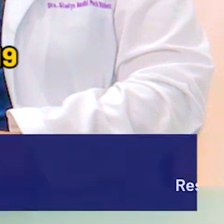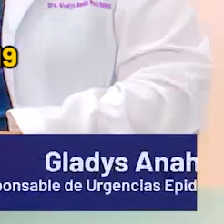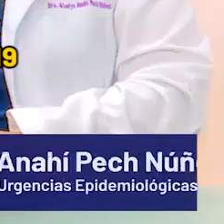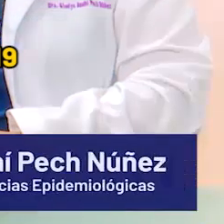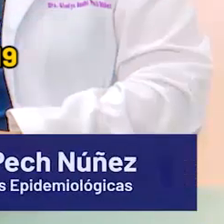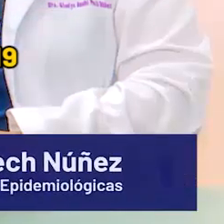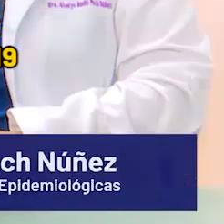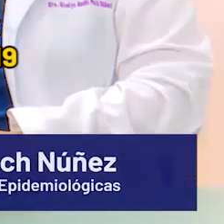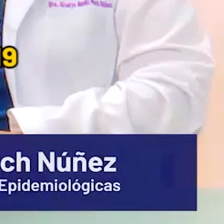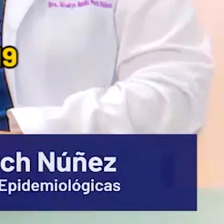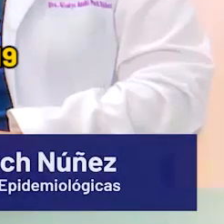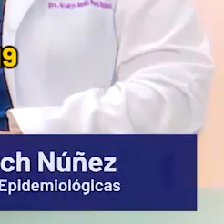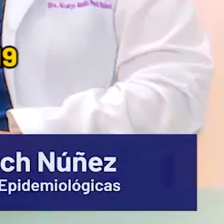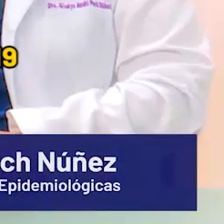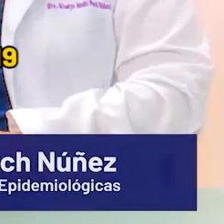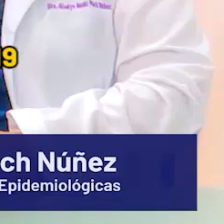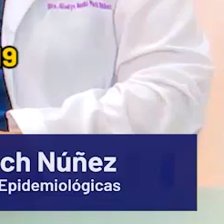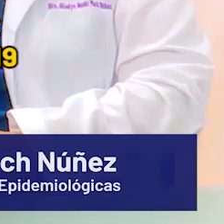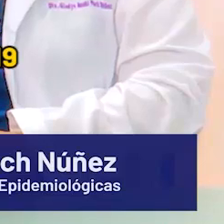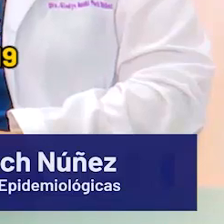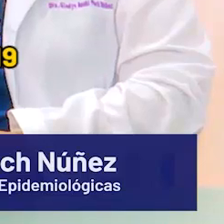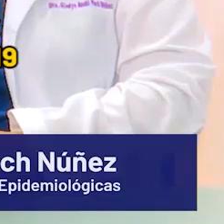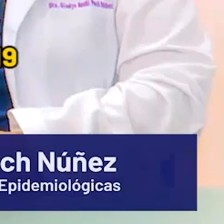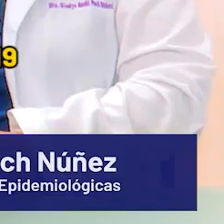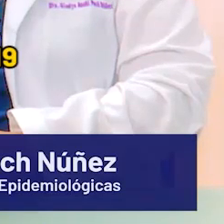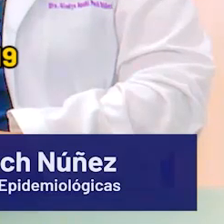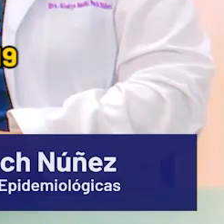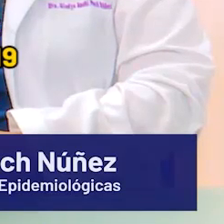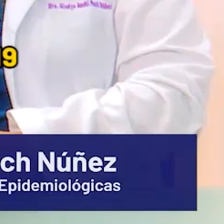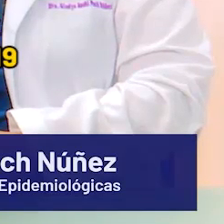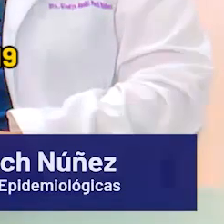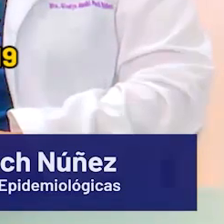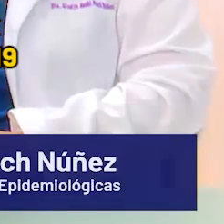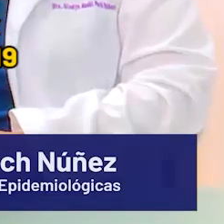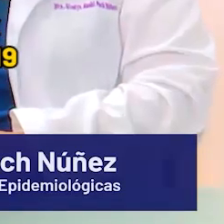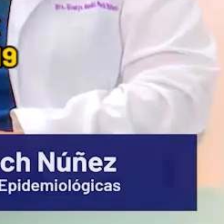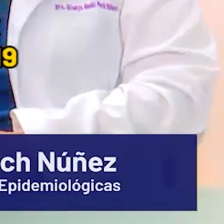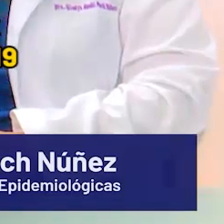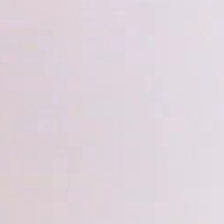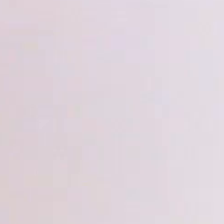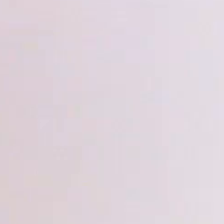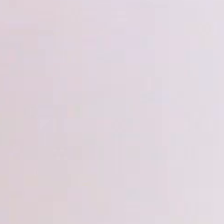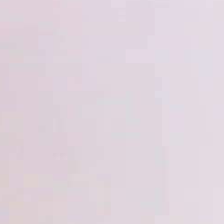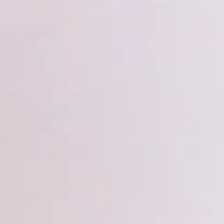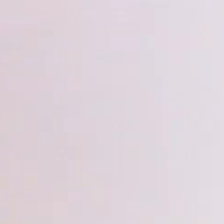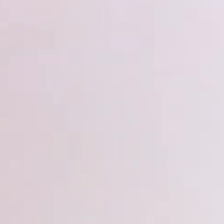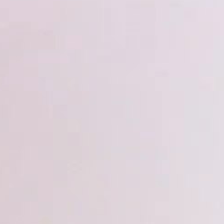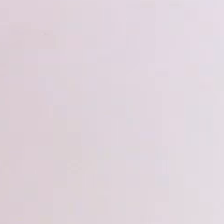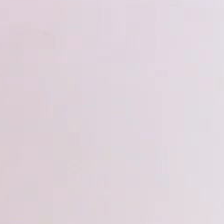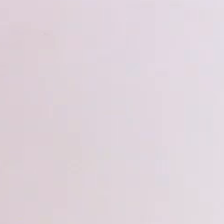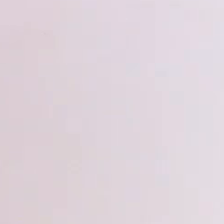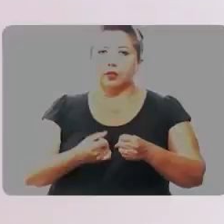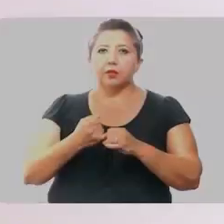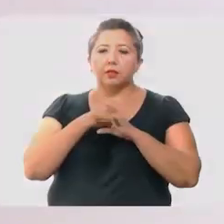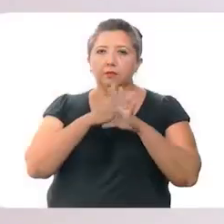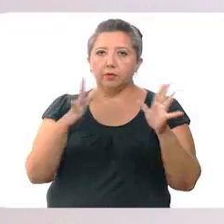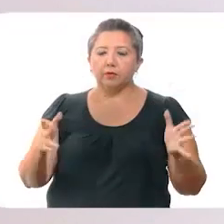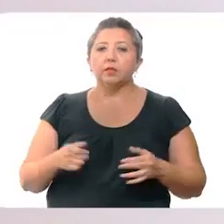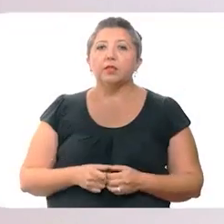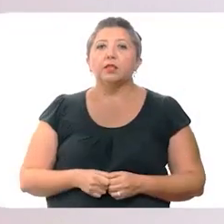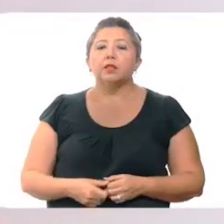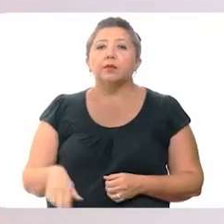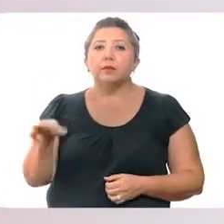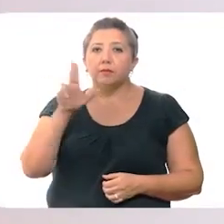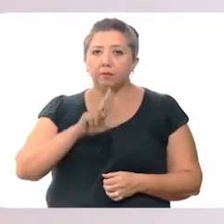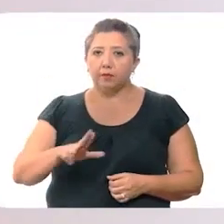Buenas tardes. Nos permitimos dar el informe diario relacionado con el COVID-19. Adelante, doctora. Gracias, doctora. Buenas tardes. Este es el parte